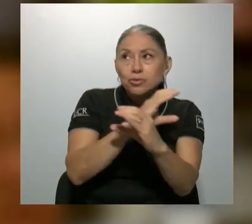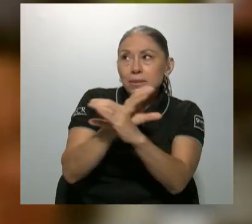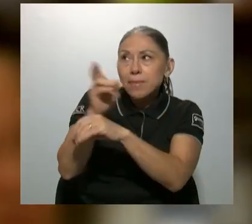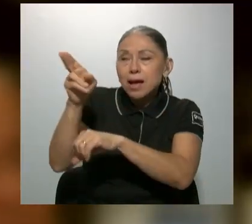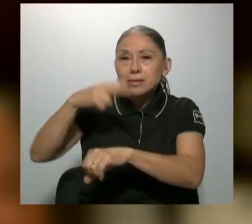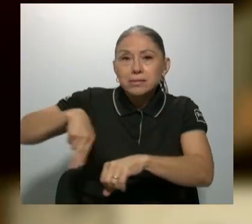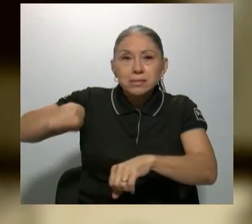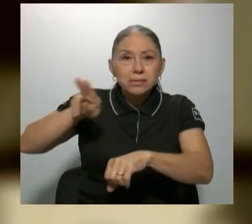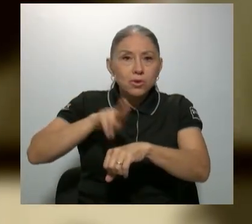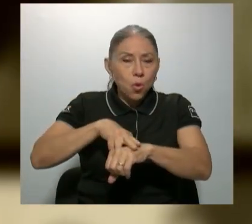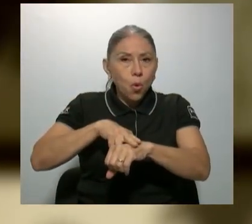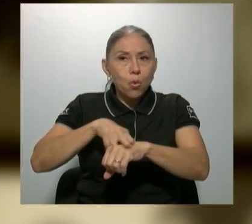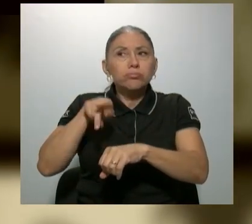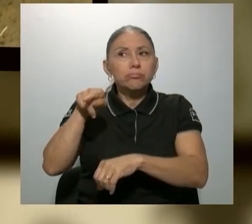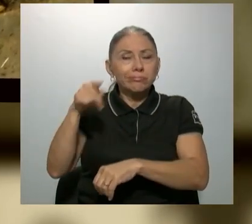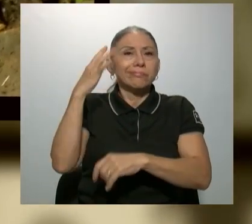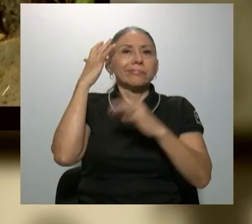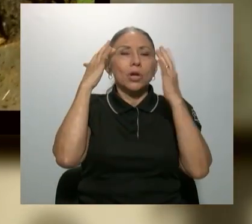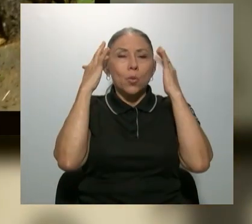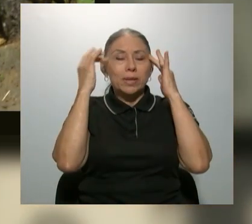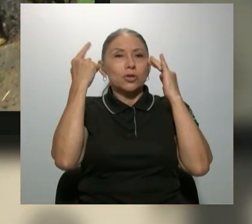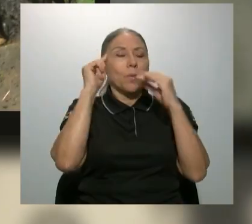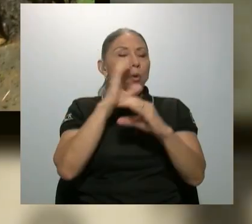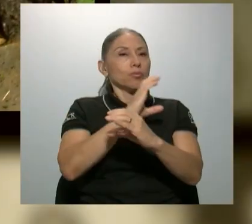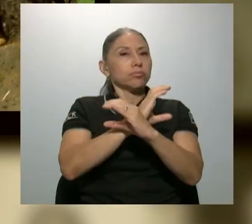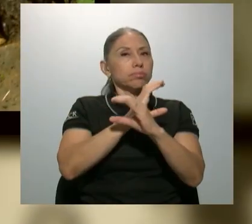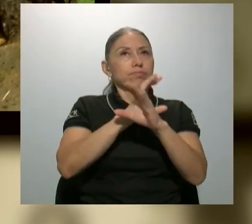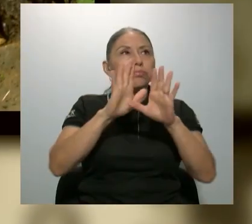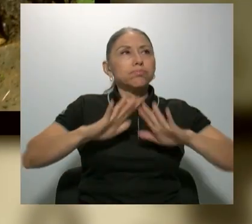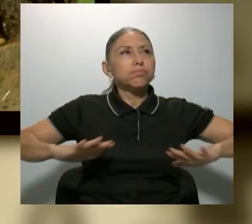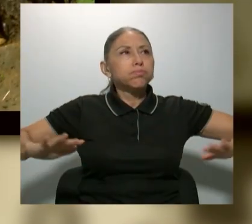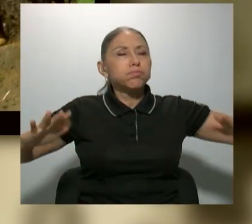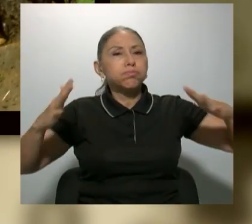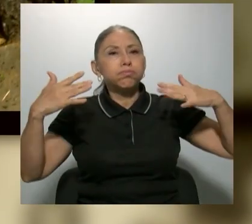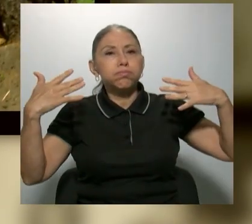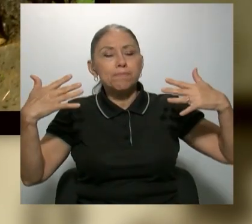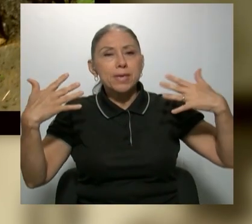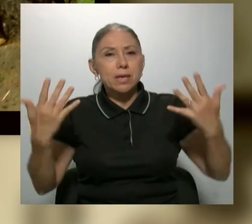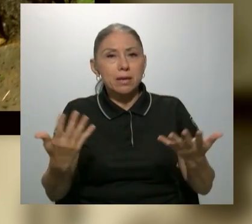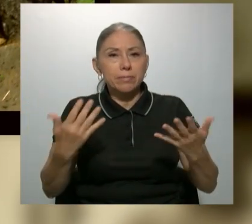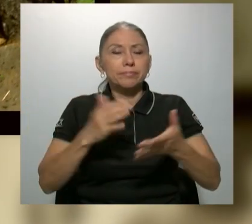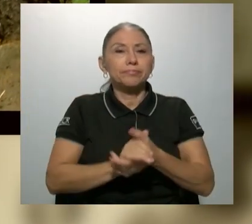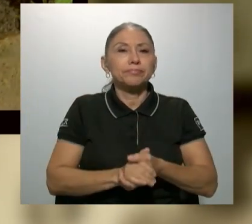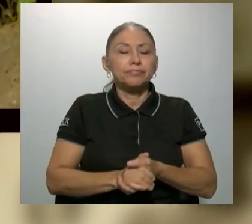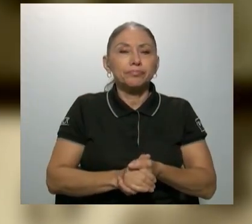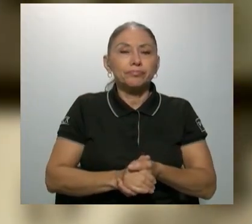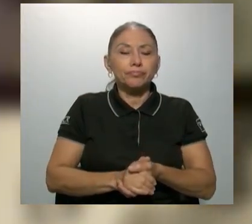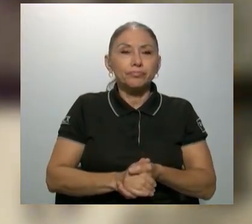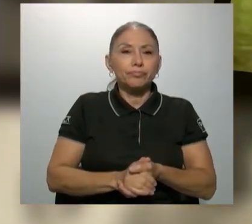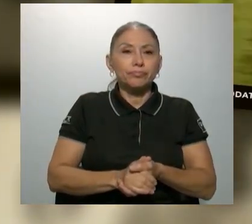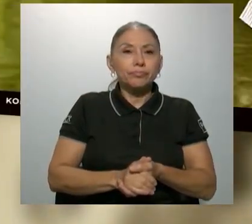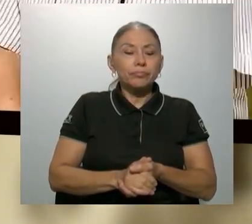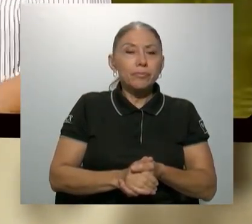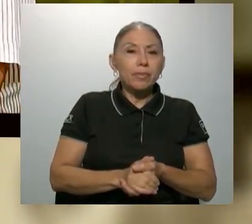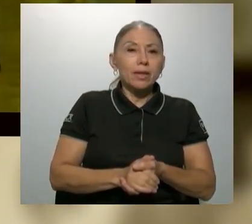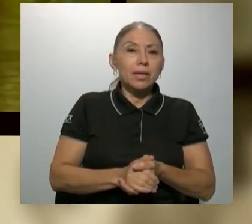la preocupación ambiental. Y a mí me parece que en esto